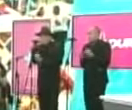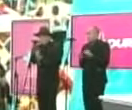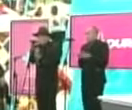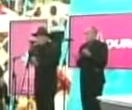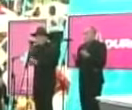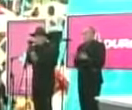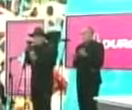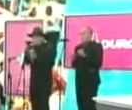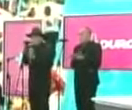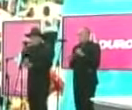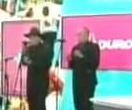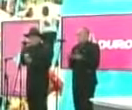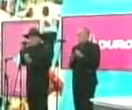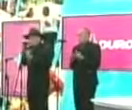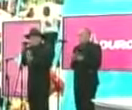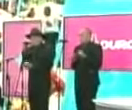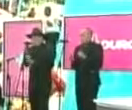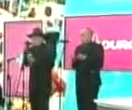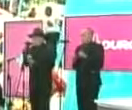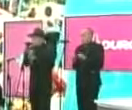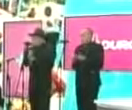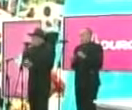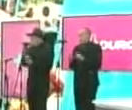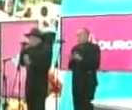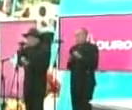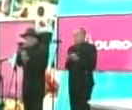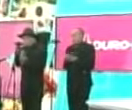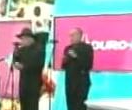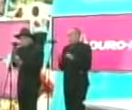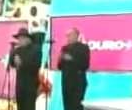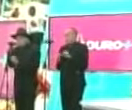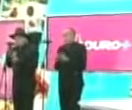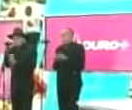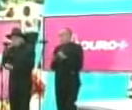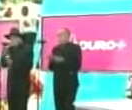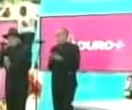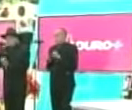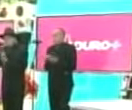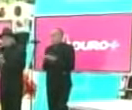Bueno, apurado que con el canasto amarrado y la mochila tercia.